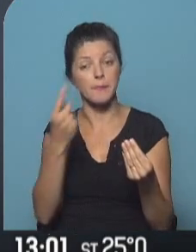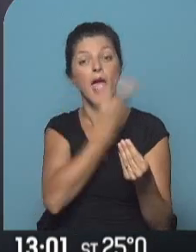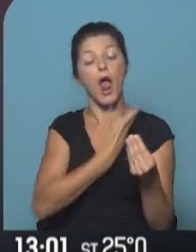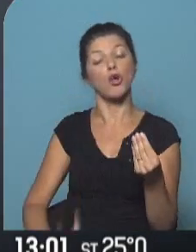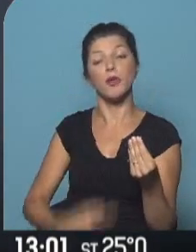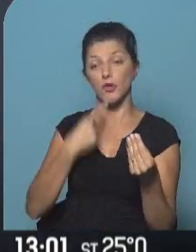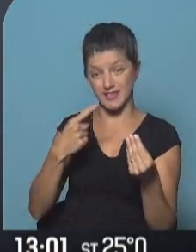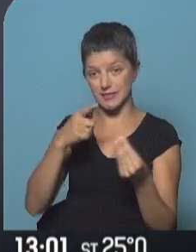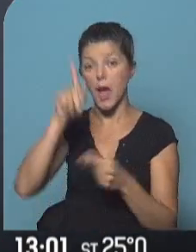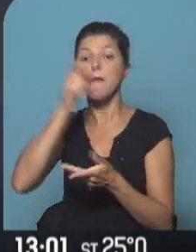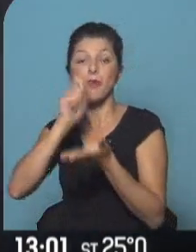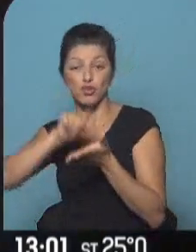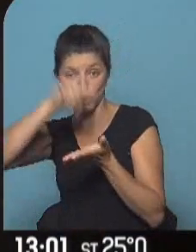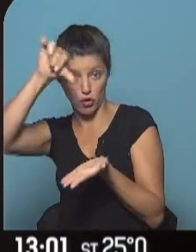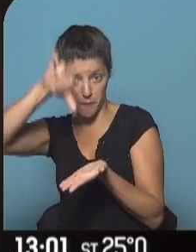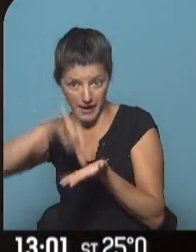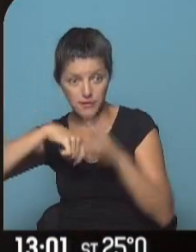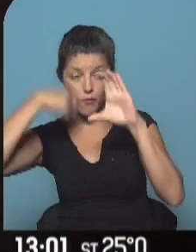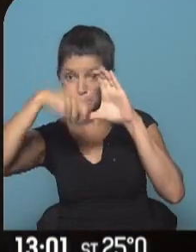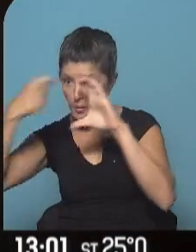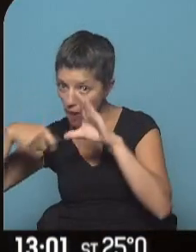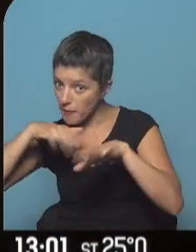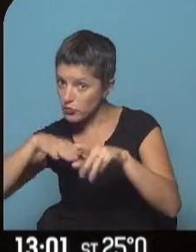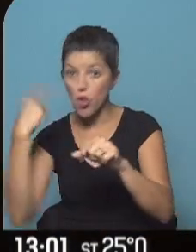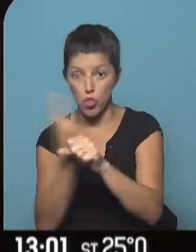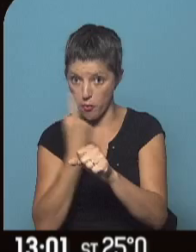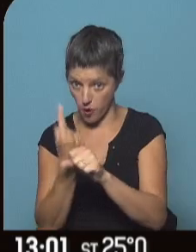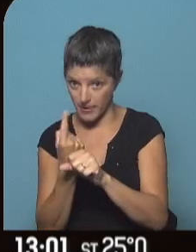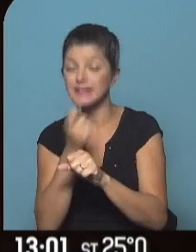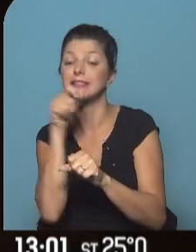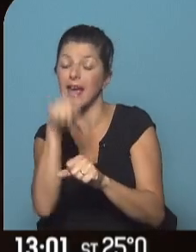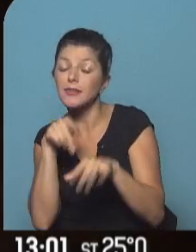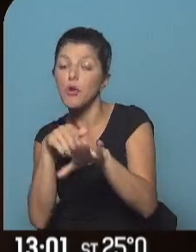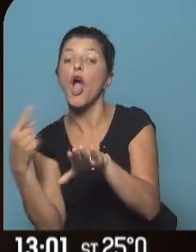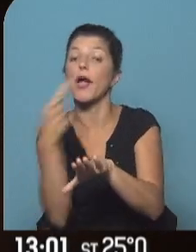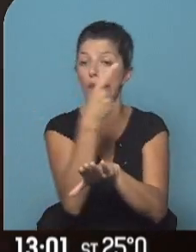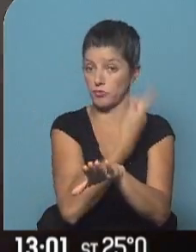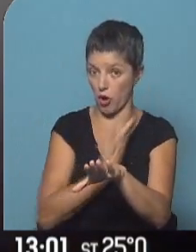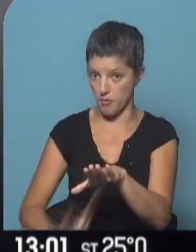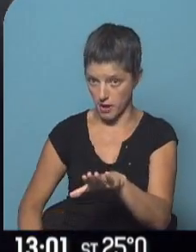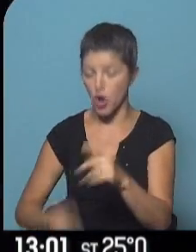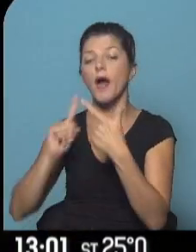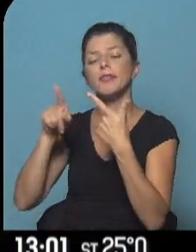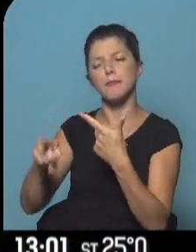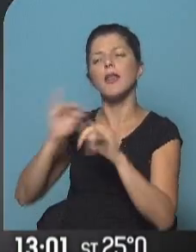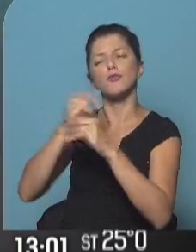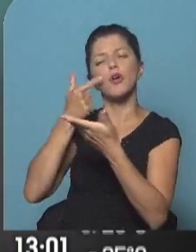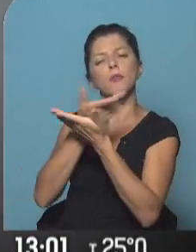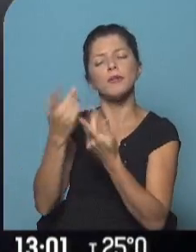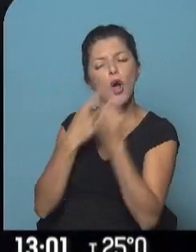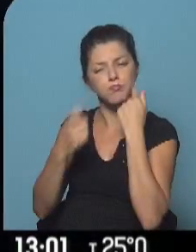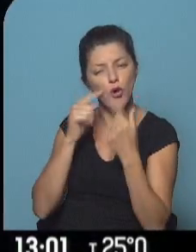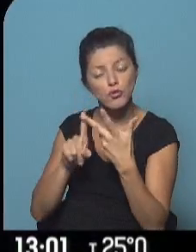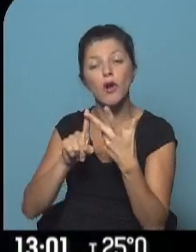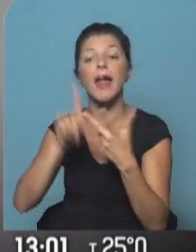los corresponsales extranjeros filmar manifestaciones antigubernamentales, restringen sus coberturas y bloquean las redes